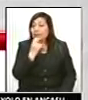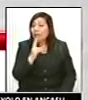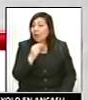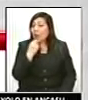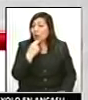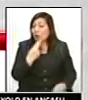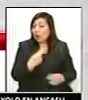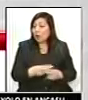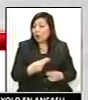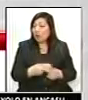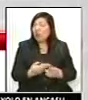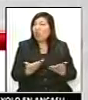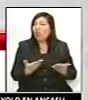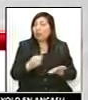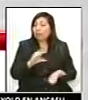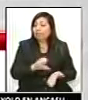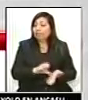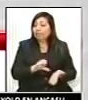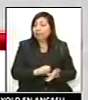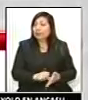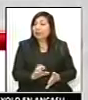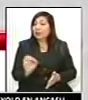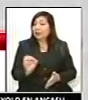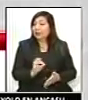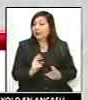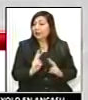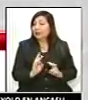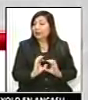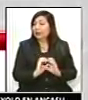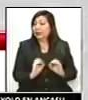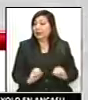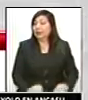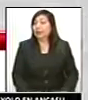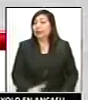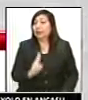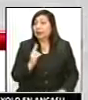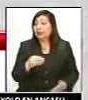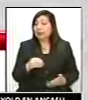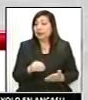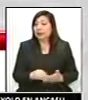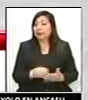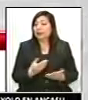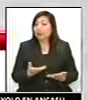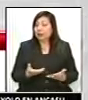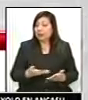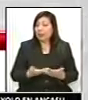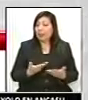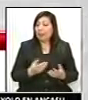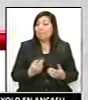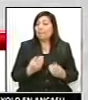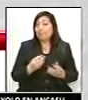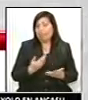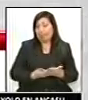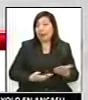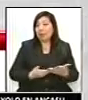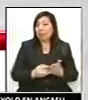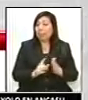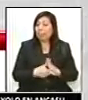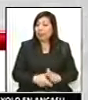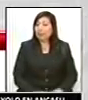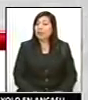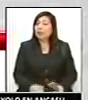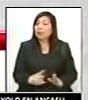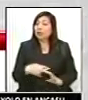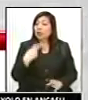nombre, ubicación de la central, y sin mayor sustento se recomendó otorgar la citada concesión. Posteriormente, el